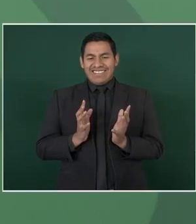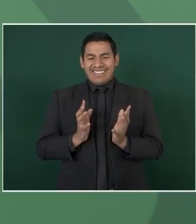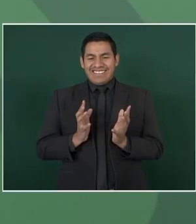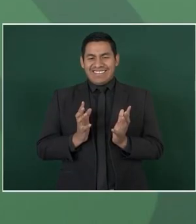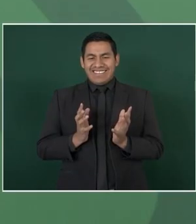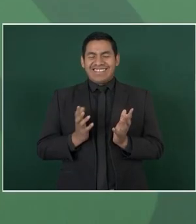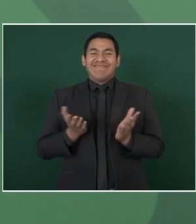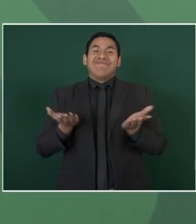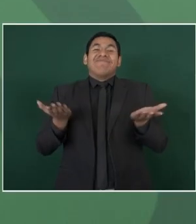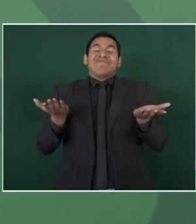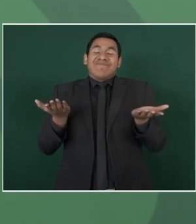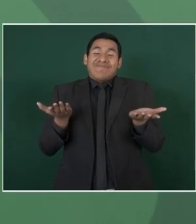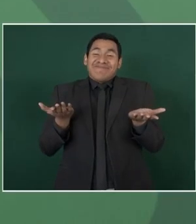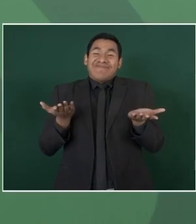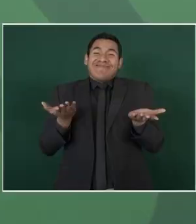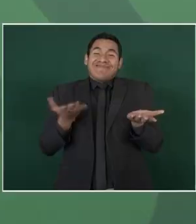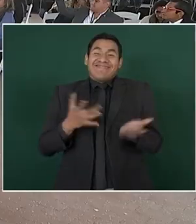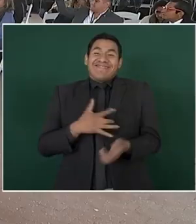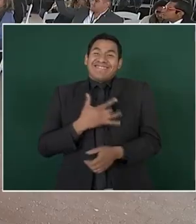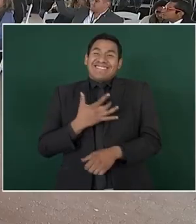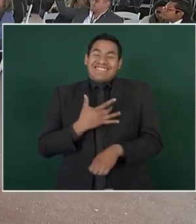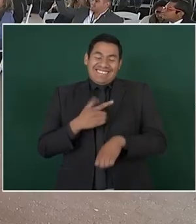¿Cómo ven?